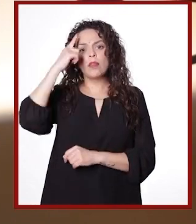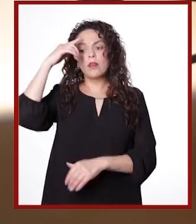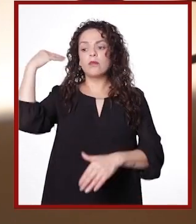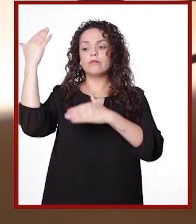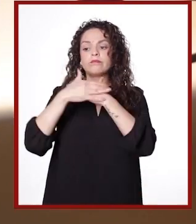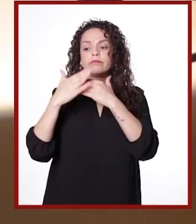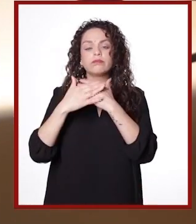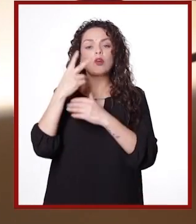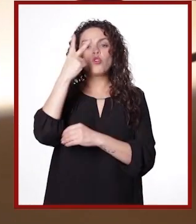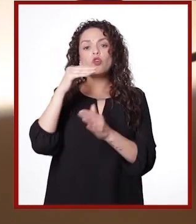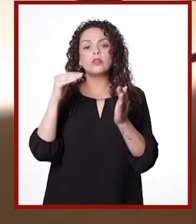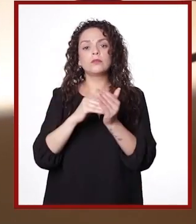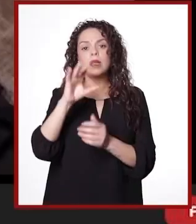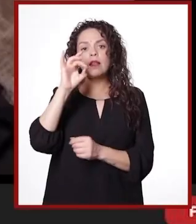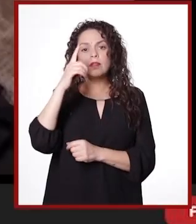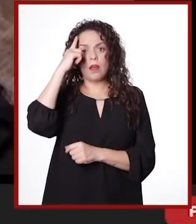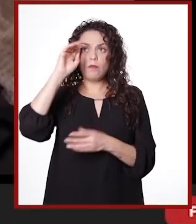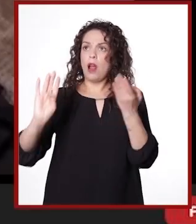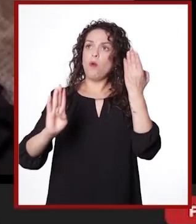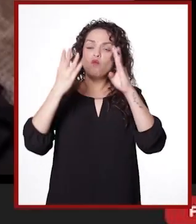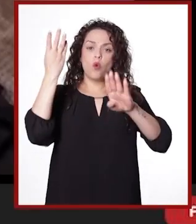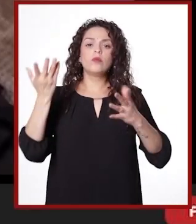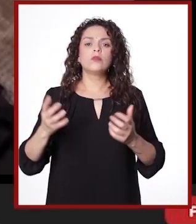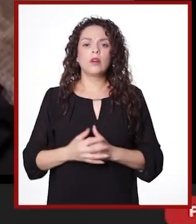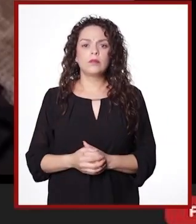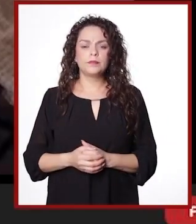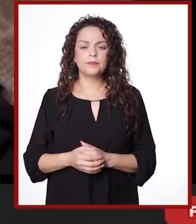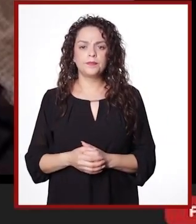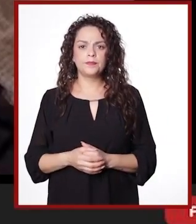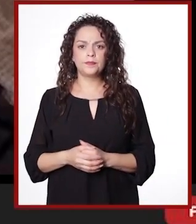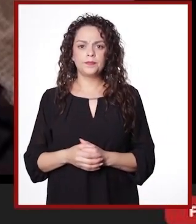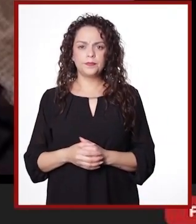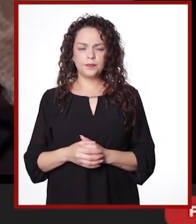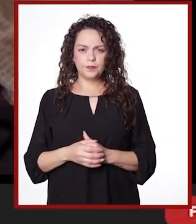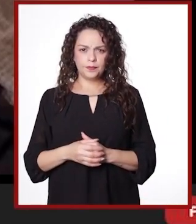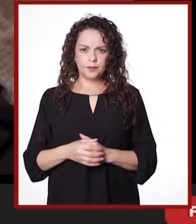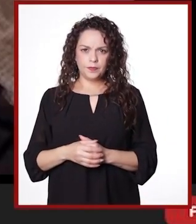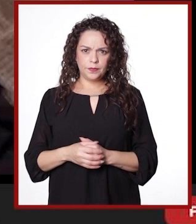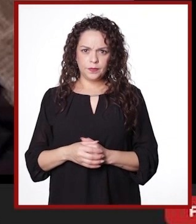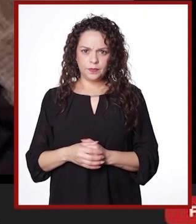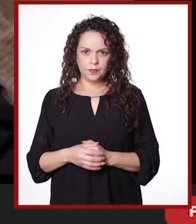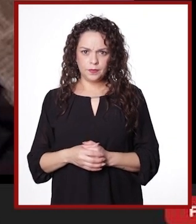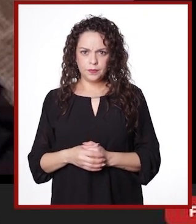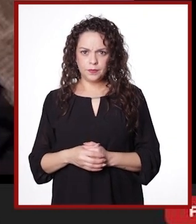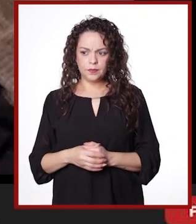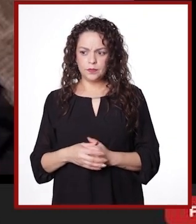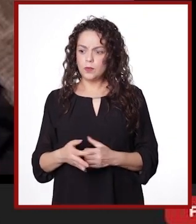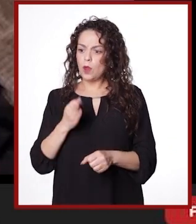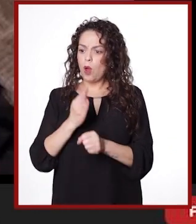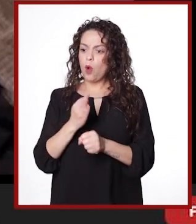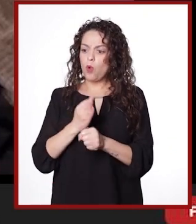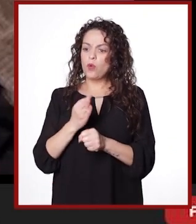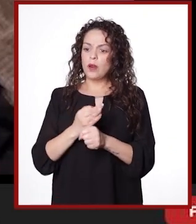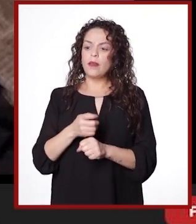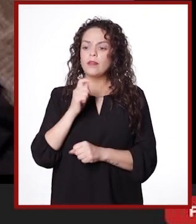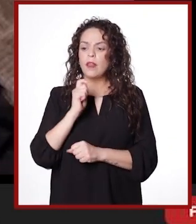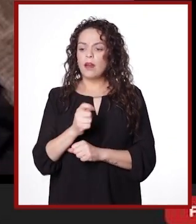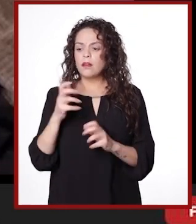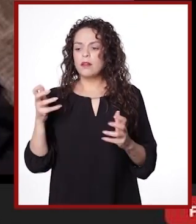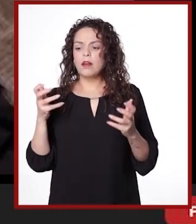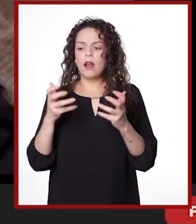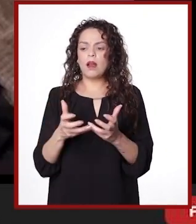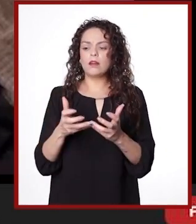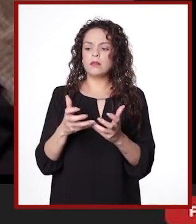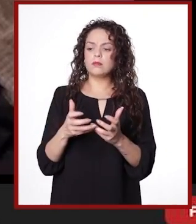nivel mundial? Bueno, ahorita estamos, o sea, mucha de la agenda que se está trabajando,